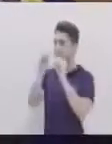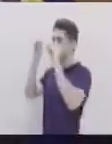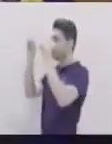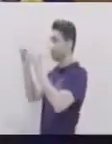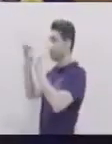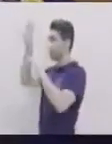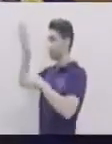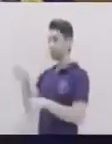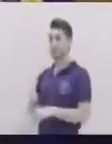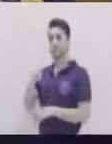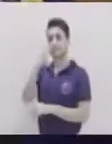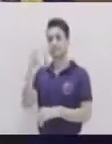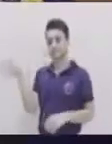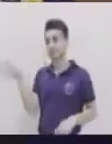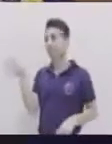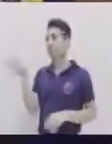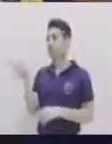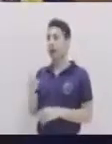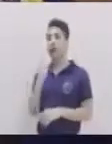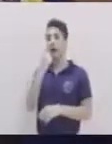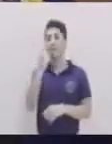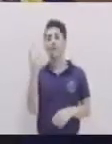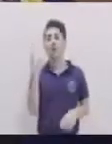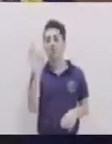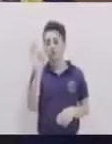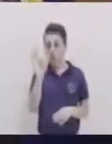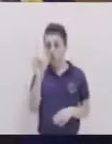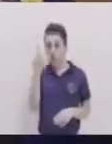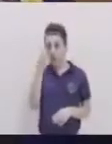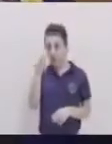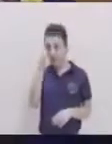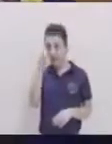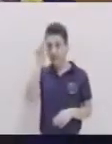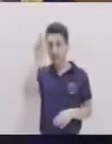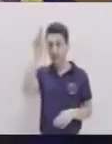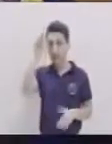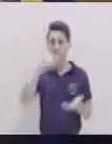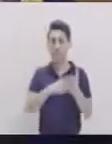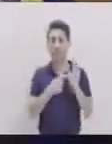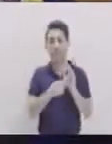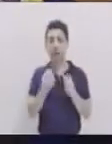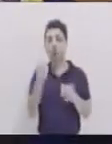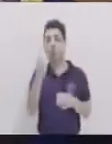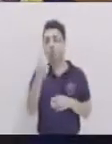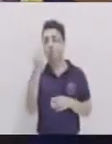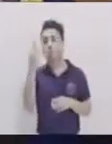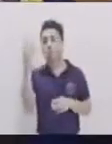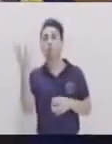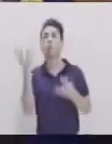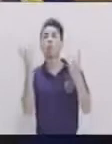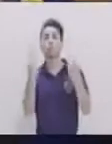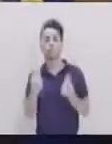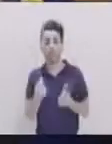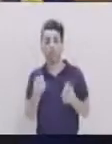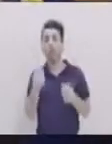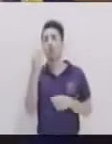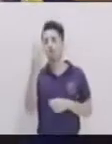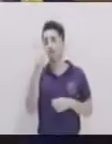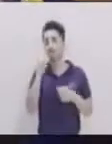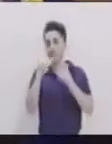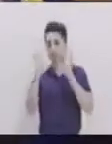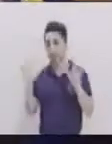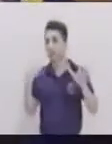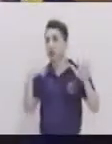en esta tabla. Cada uno de nuestros círculos representa a nuestros animales. Ahora me van a ayudar a